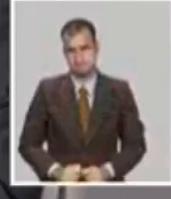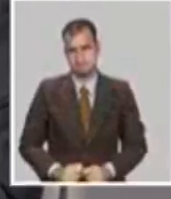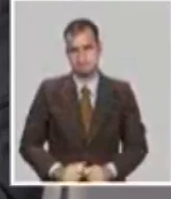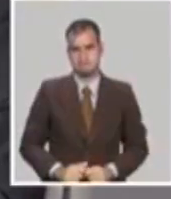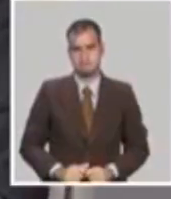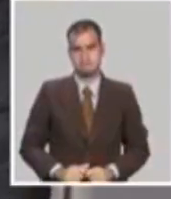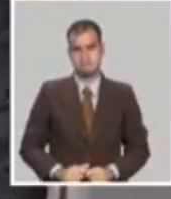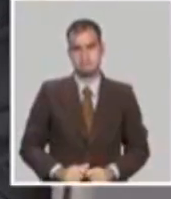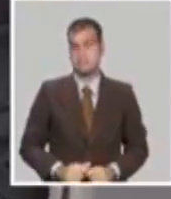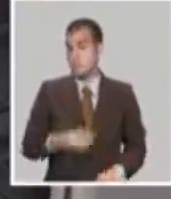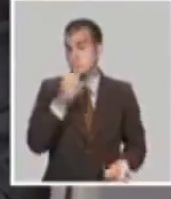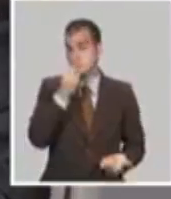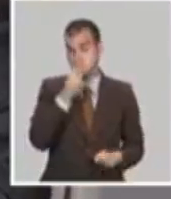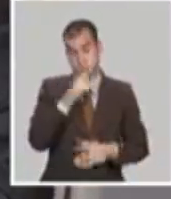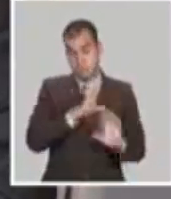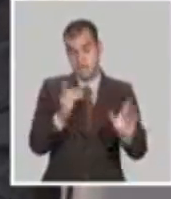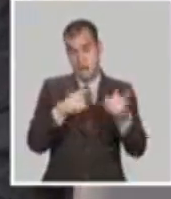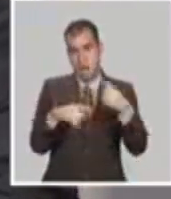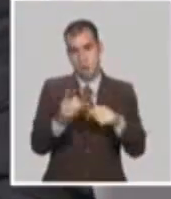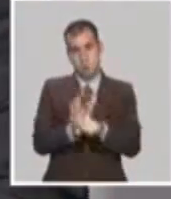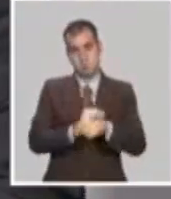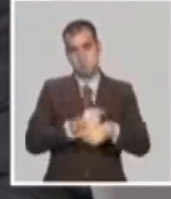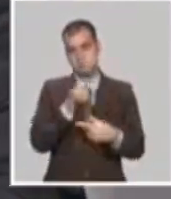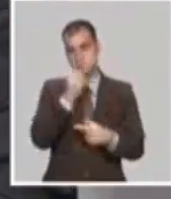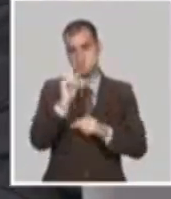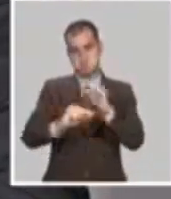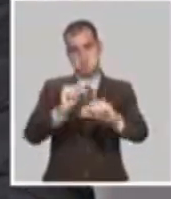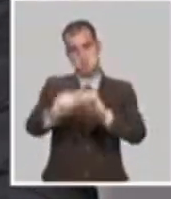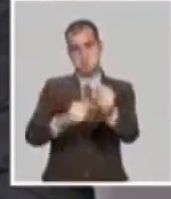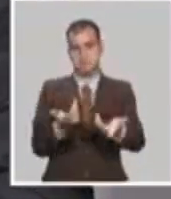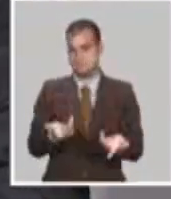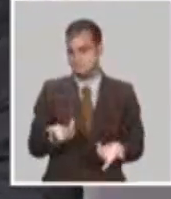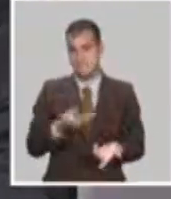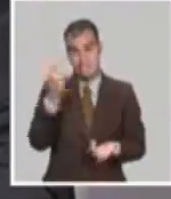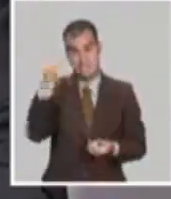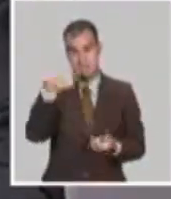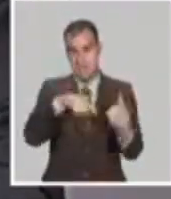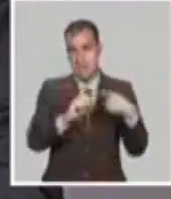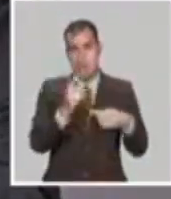para juntos salir de esta compleja situación que drásticamente nos ha cambiado nuestras vidas.